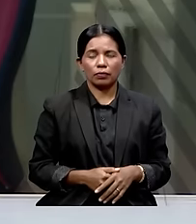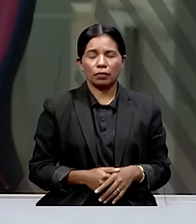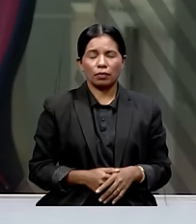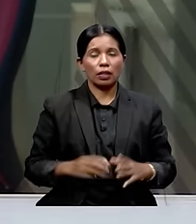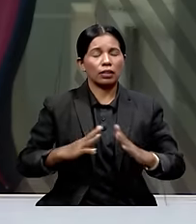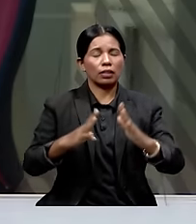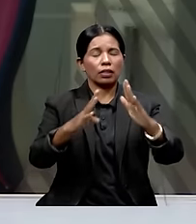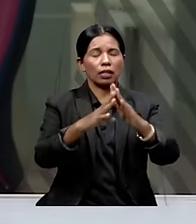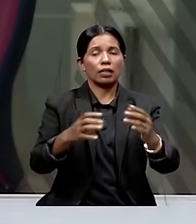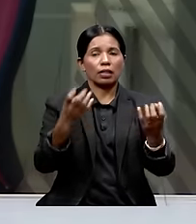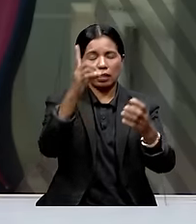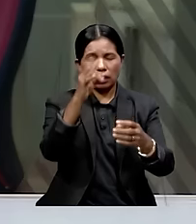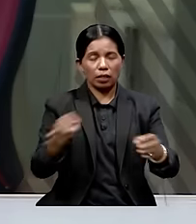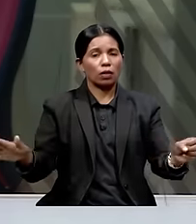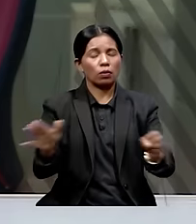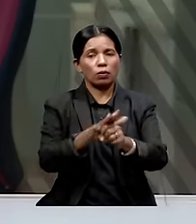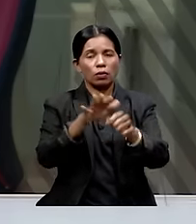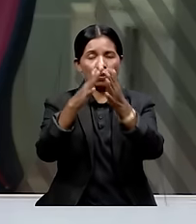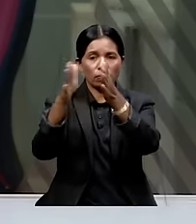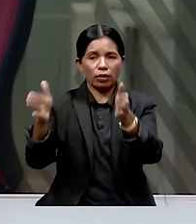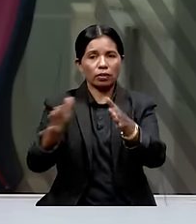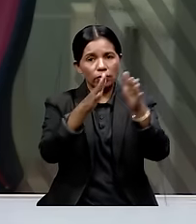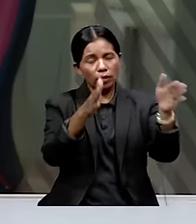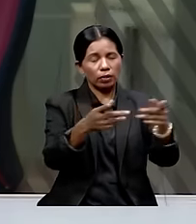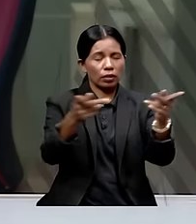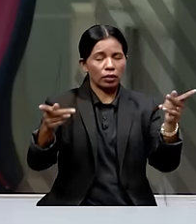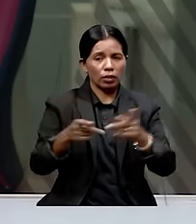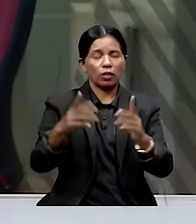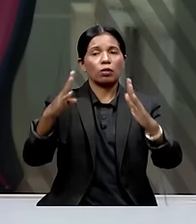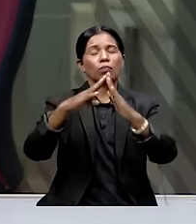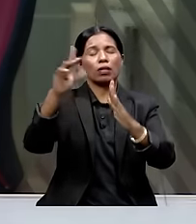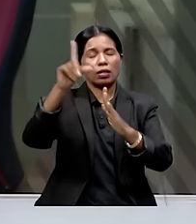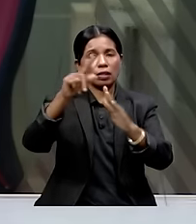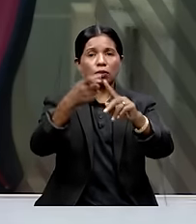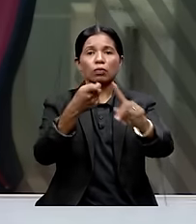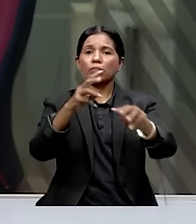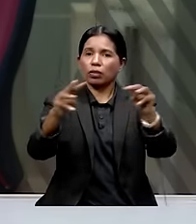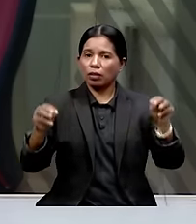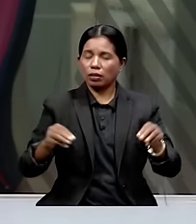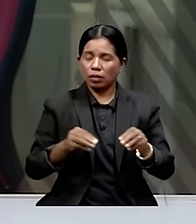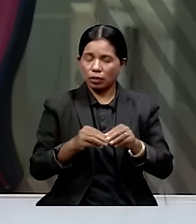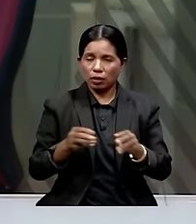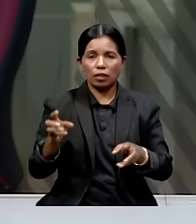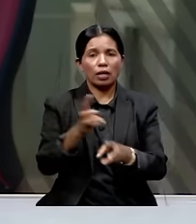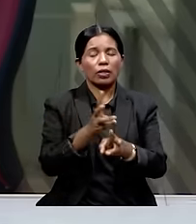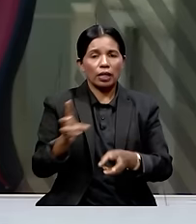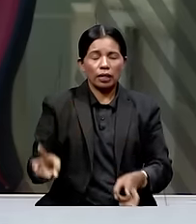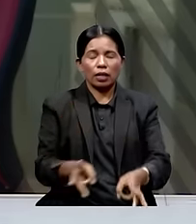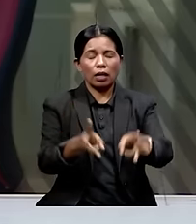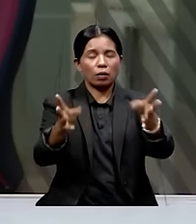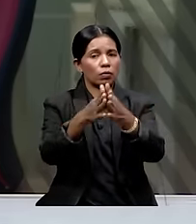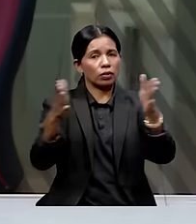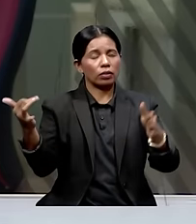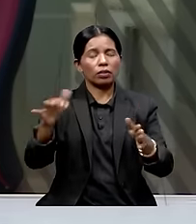Cidade de Dili nakun ona ho arku banderola sira nomo simbolo uma adat kada munisipiu nebe orne he dalam protokolo sira ho dihen